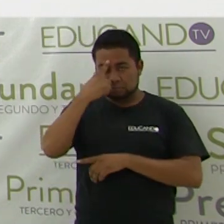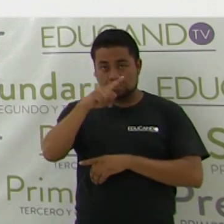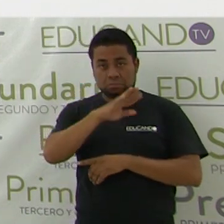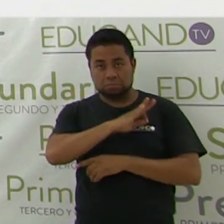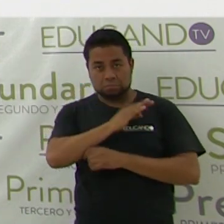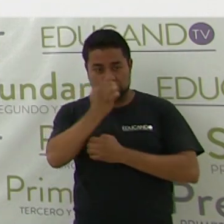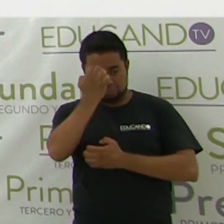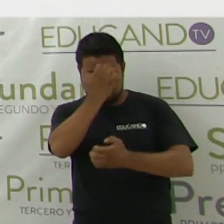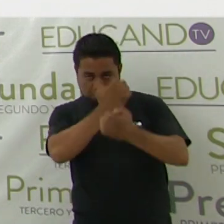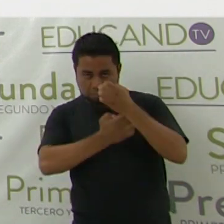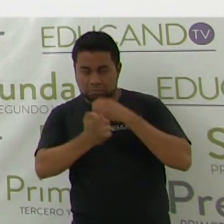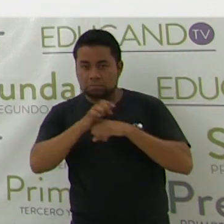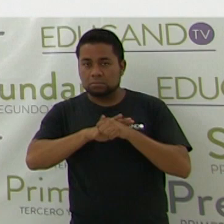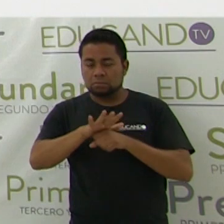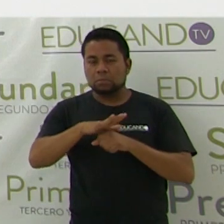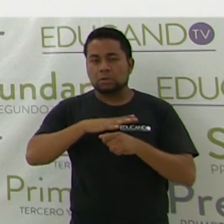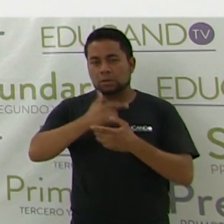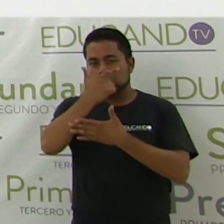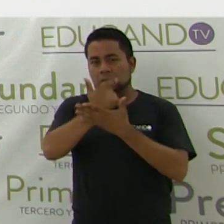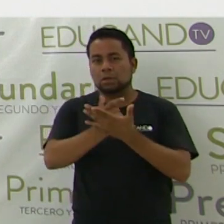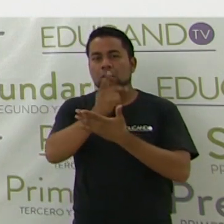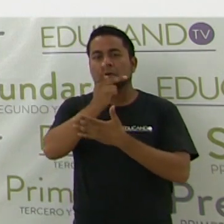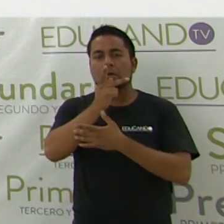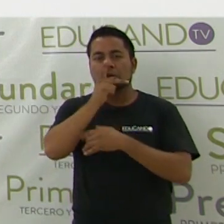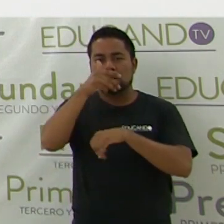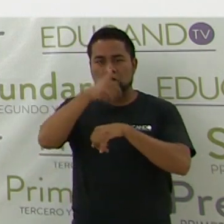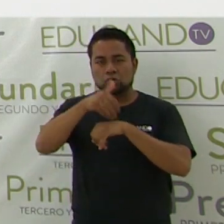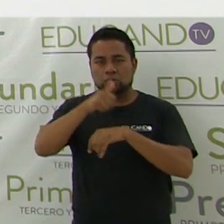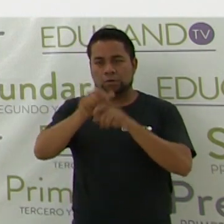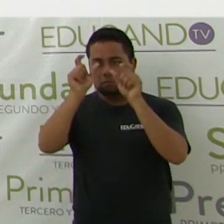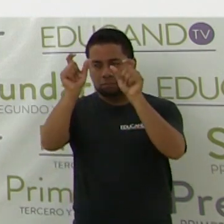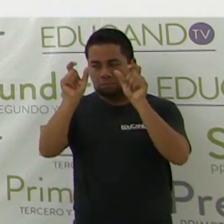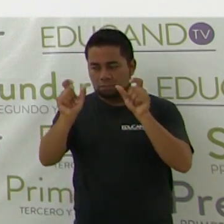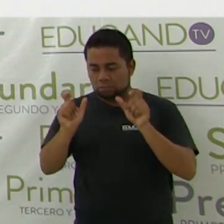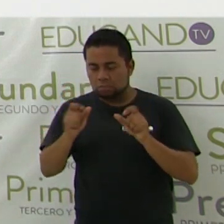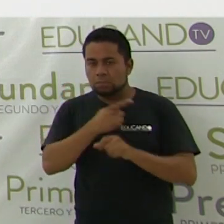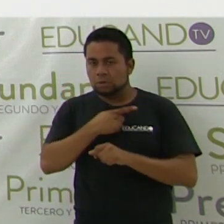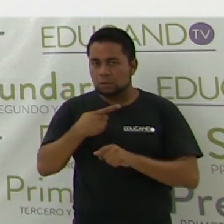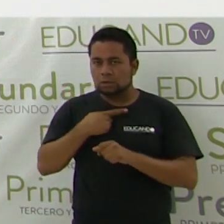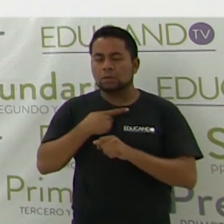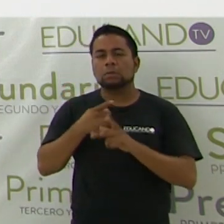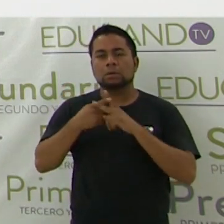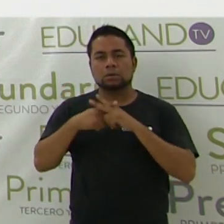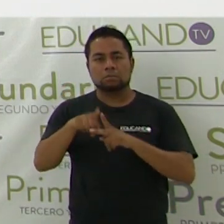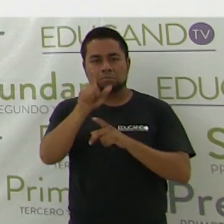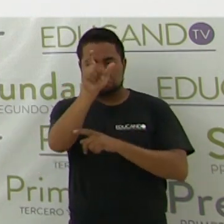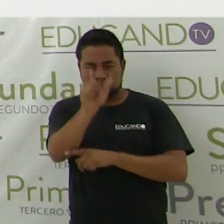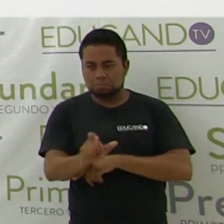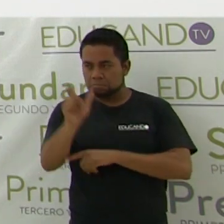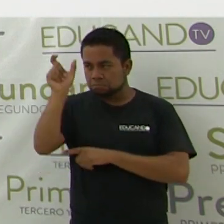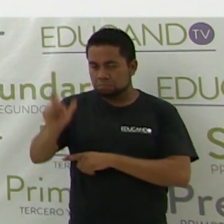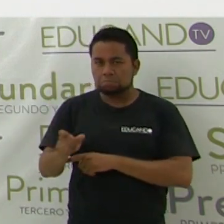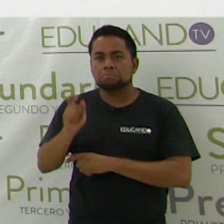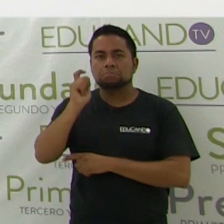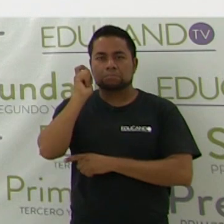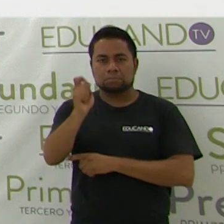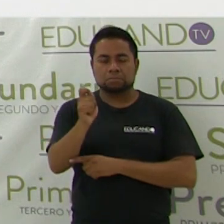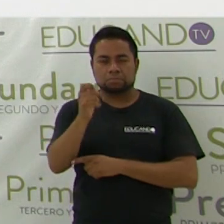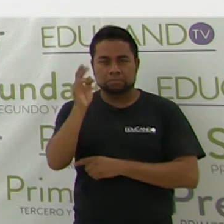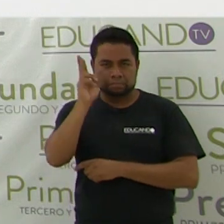analizar es el índice. Tiene que recurrir al índice. Aquí en el índice, vamos a ver.